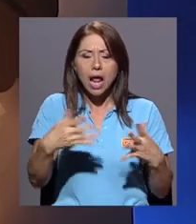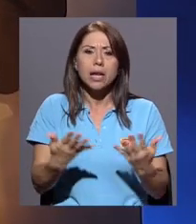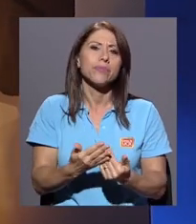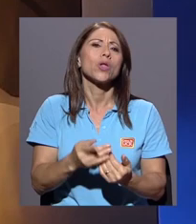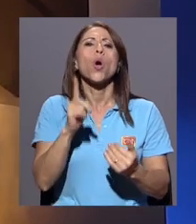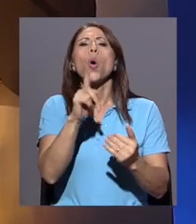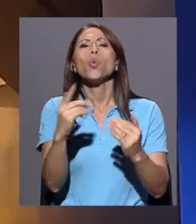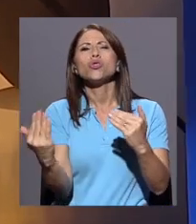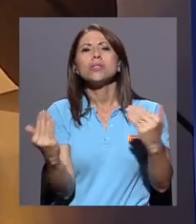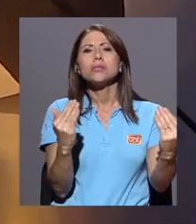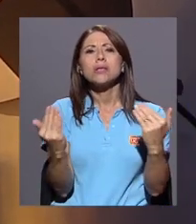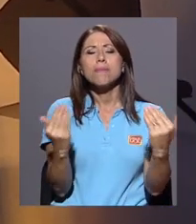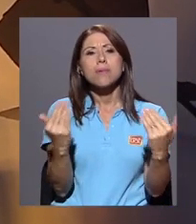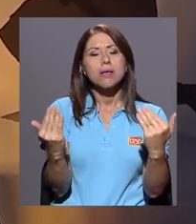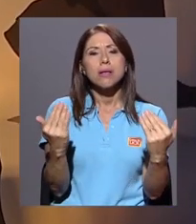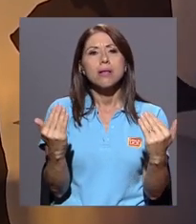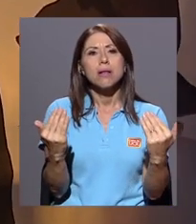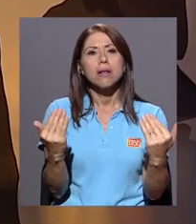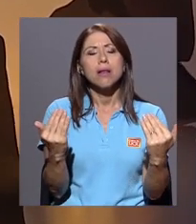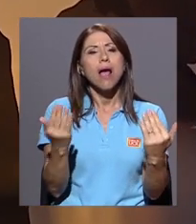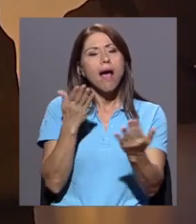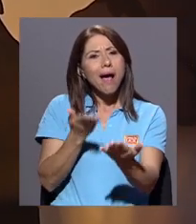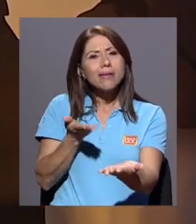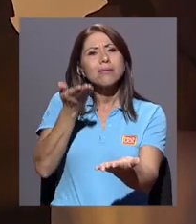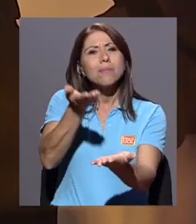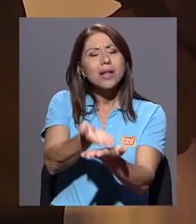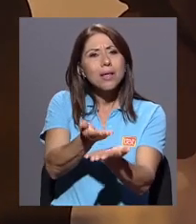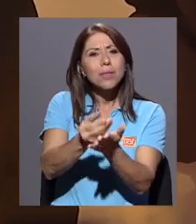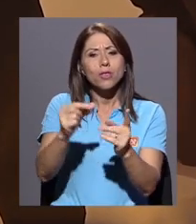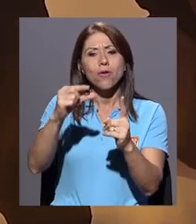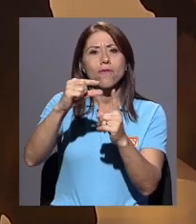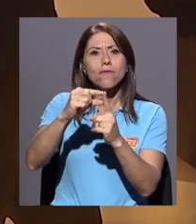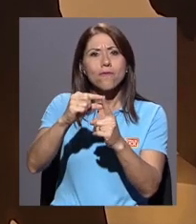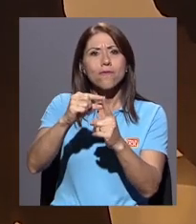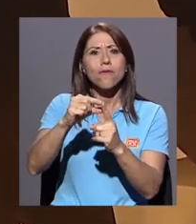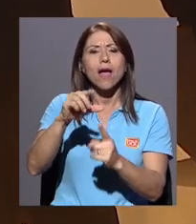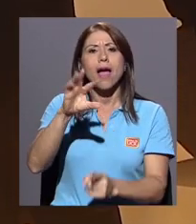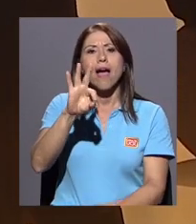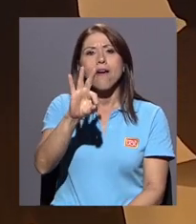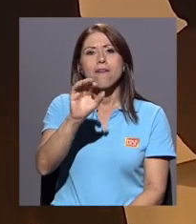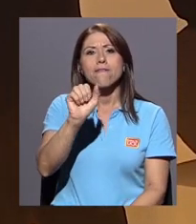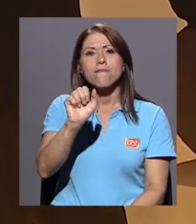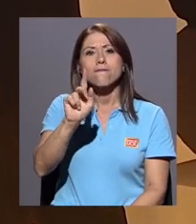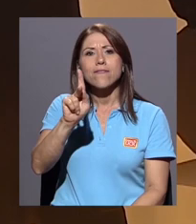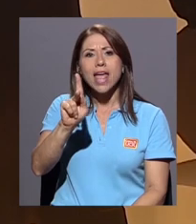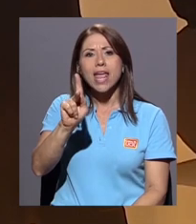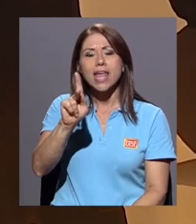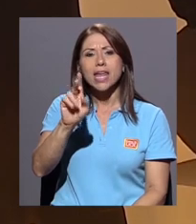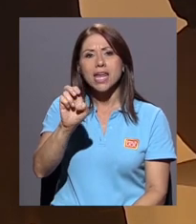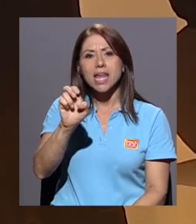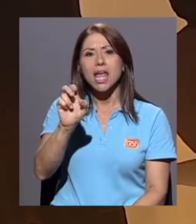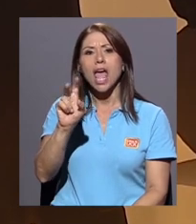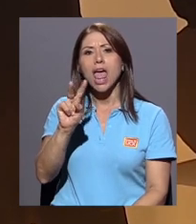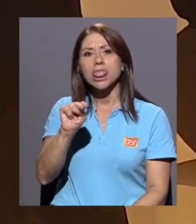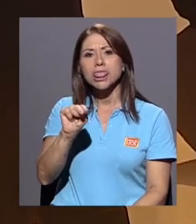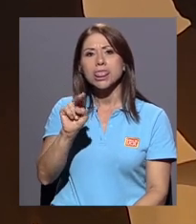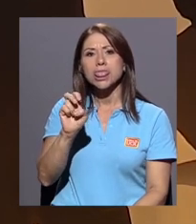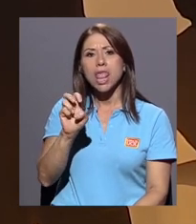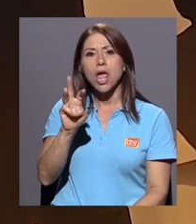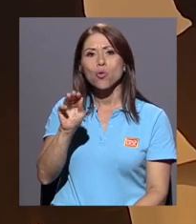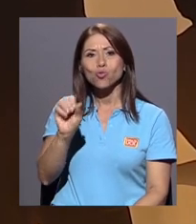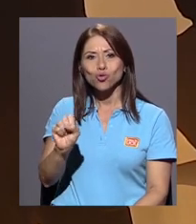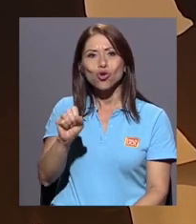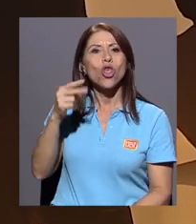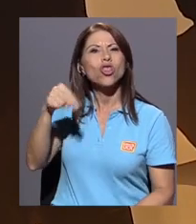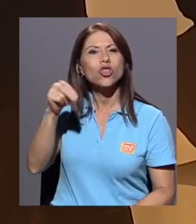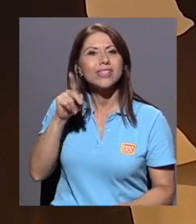es un símil directo hacia el planteamiento del término fake news también. Entonces, ¿cómo lo podemos diferenciar